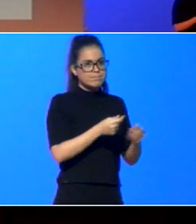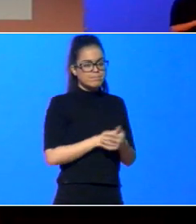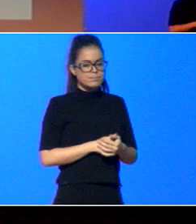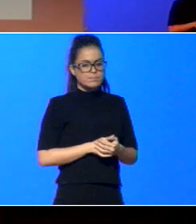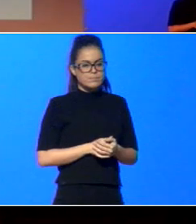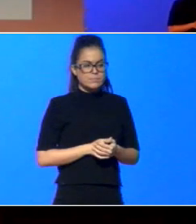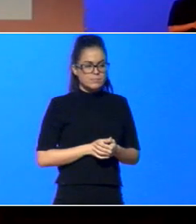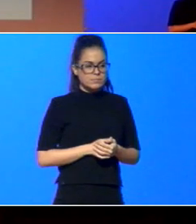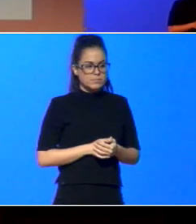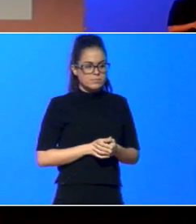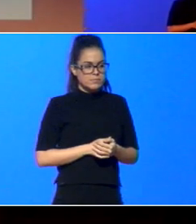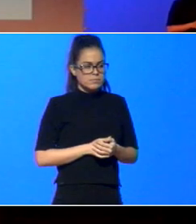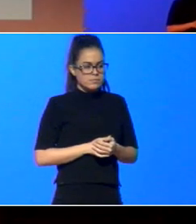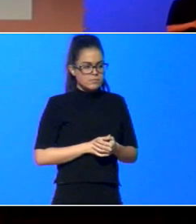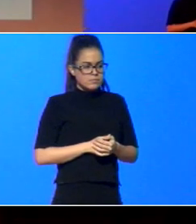que discrimine